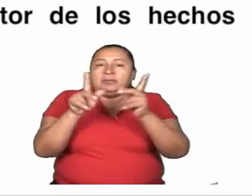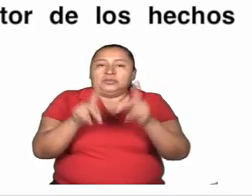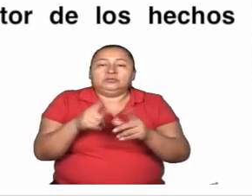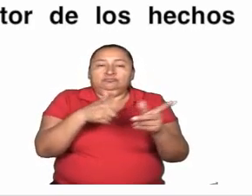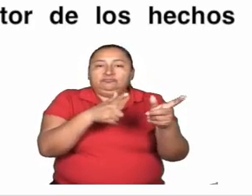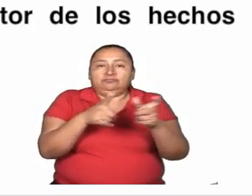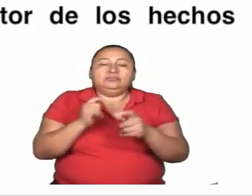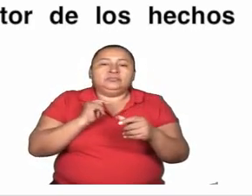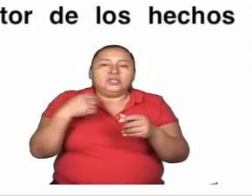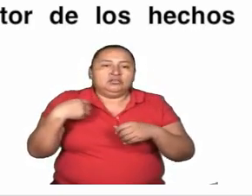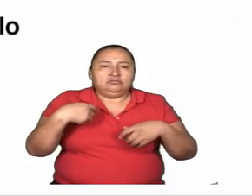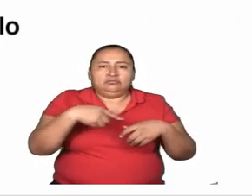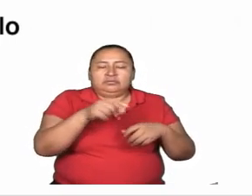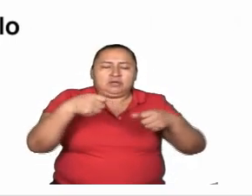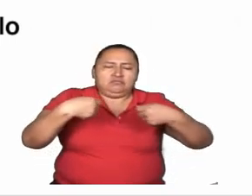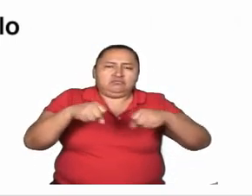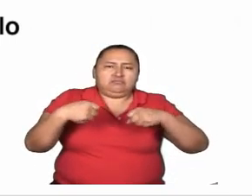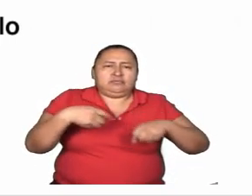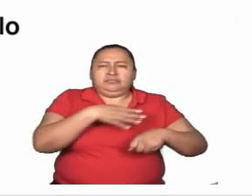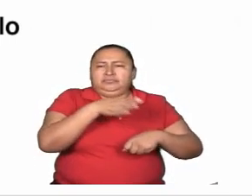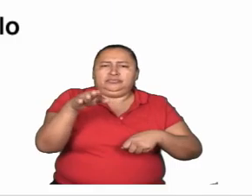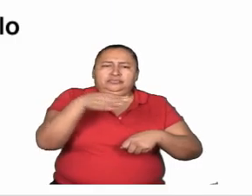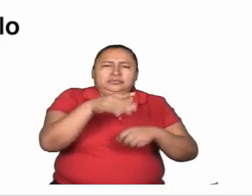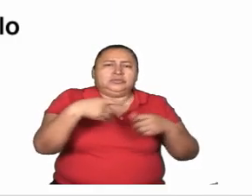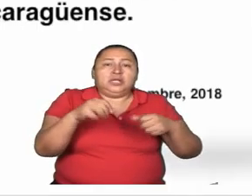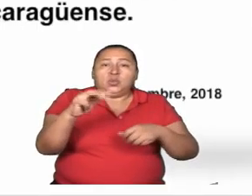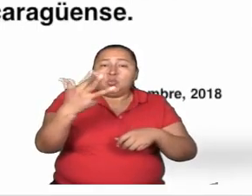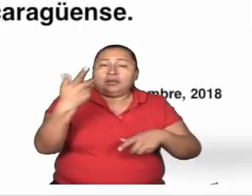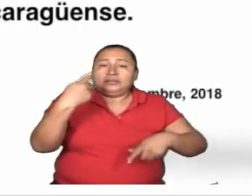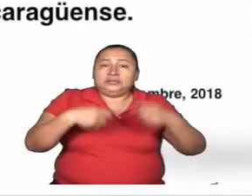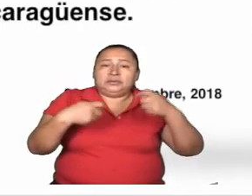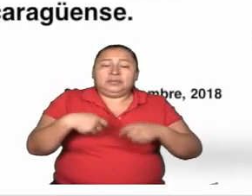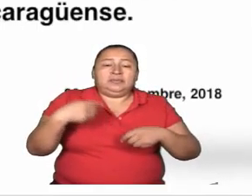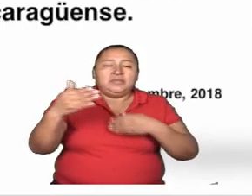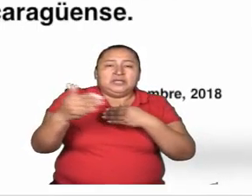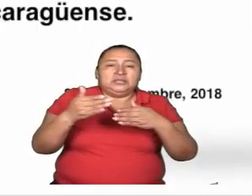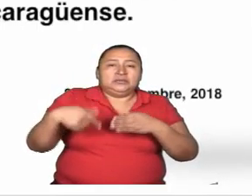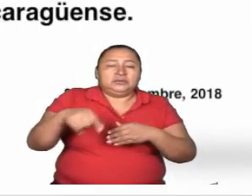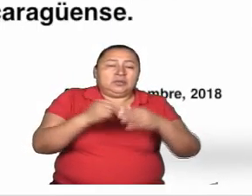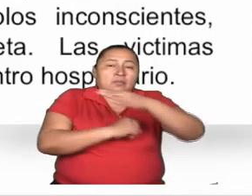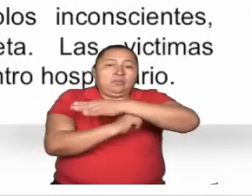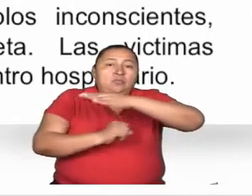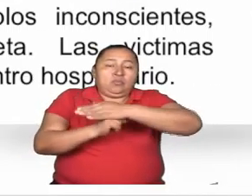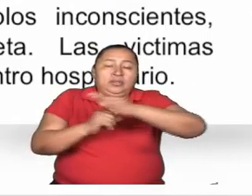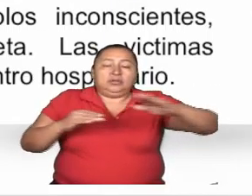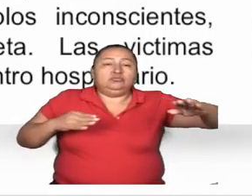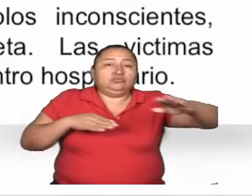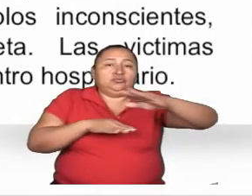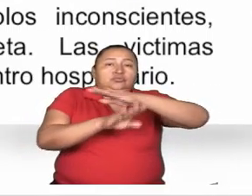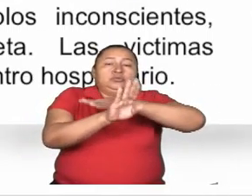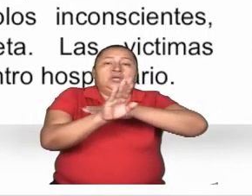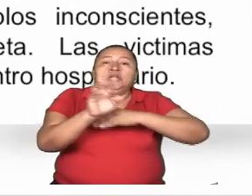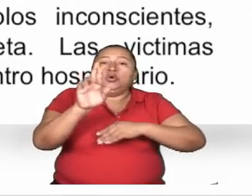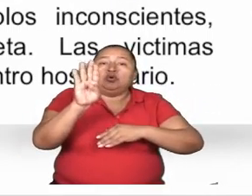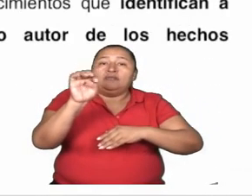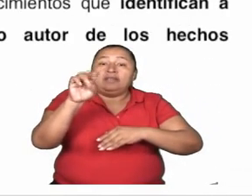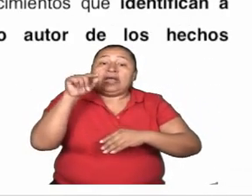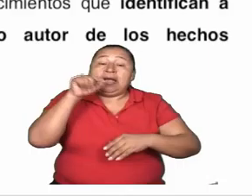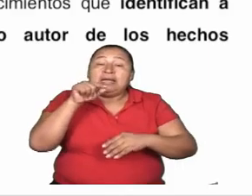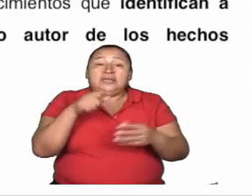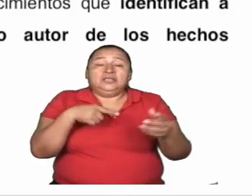fuego se movilizaban en motocicletas el 9 de septiembre en los alrededores del puente desnivel de Rubenia, y ahí atacaron